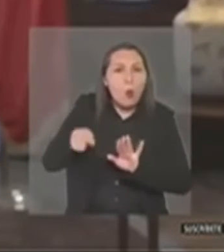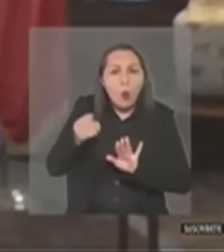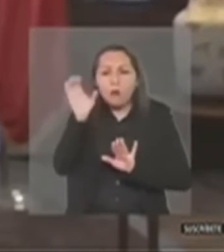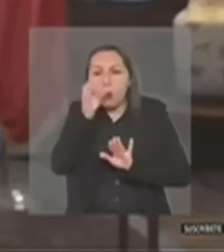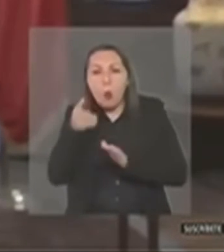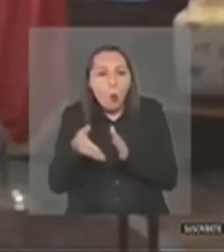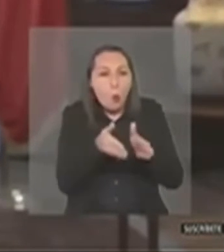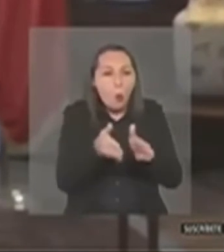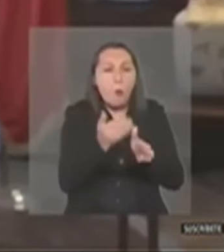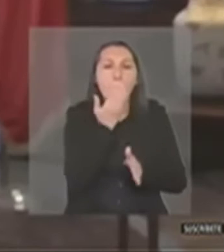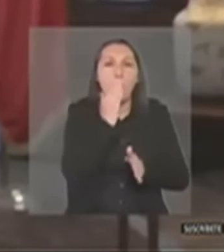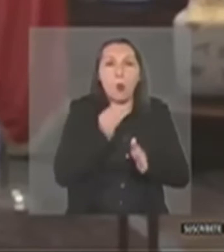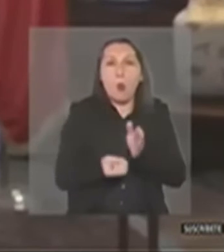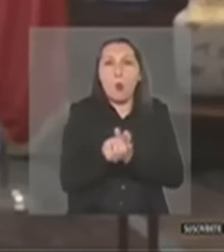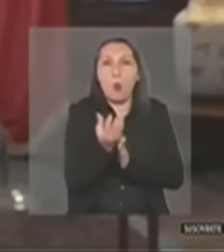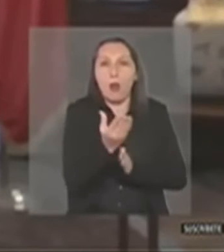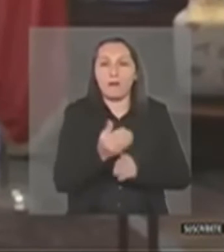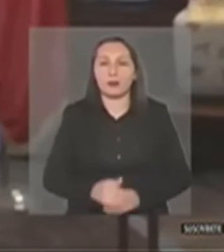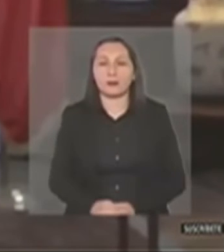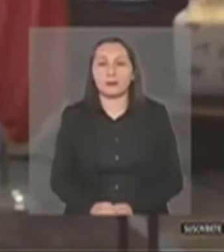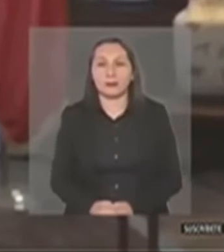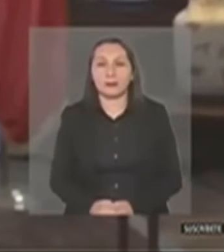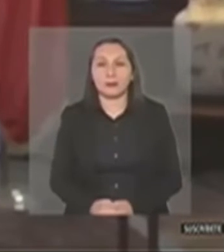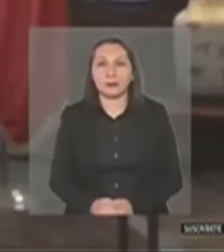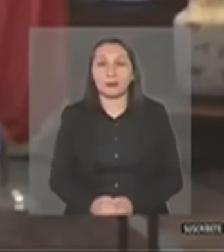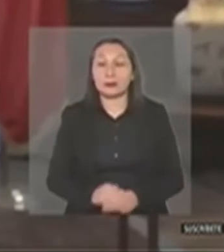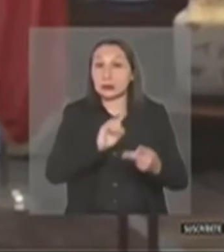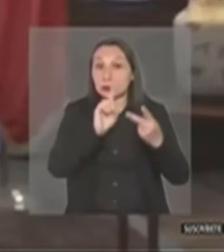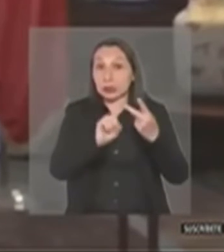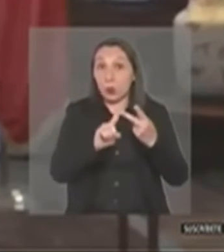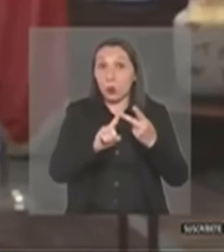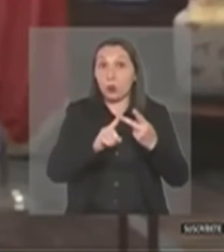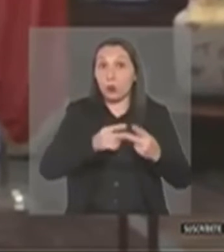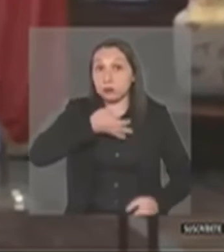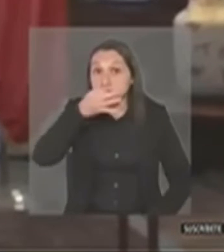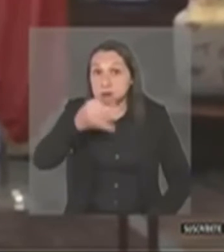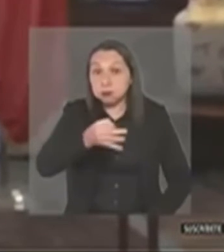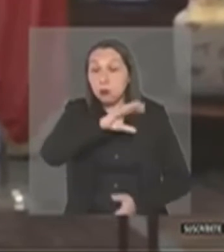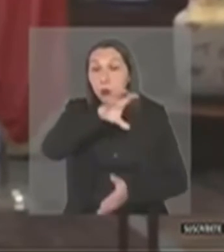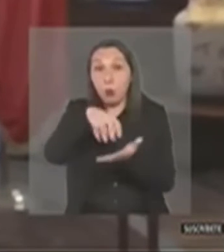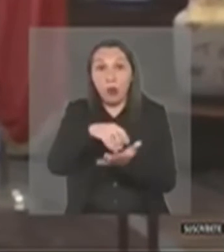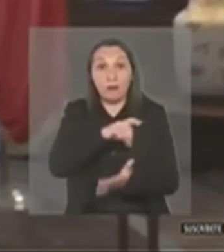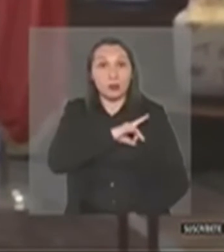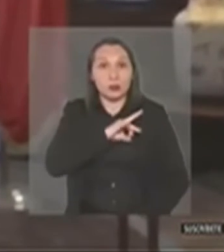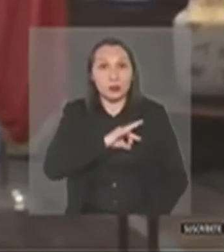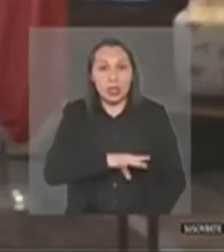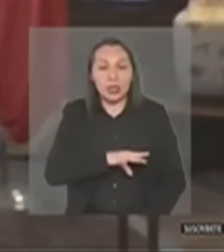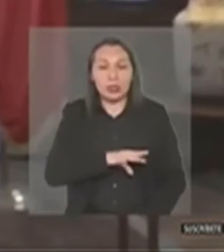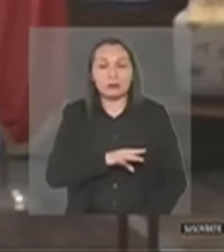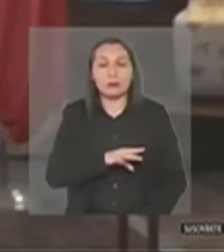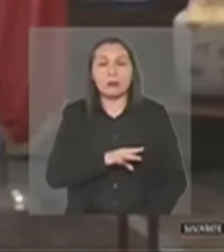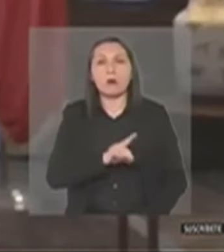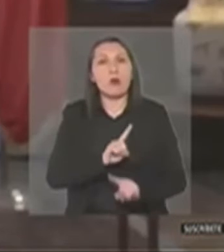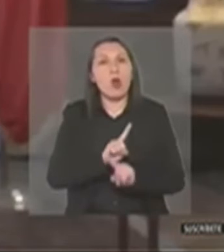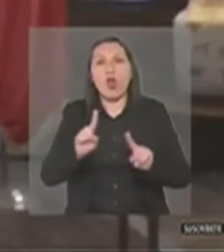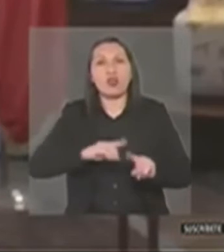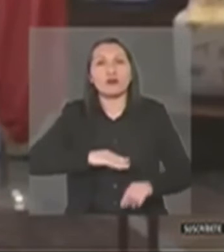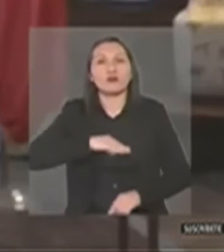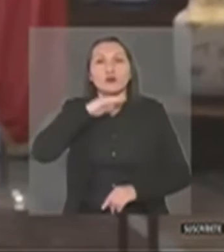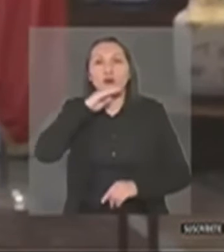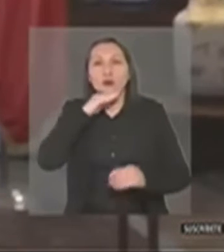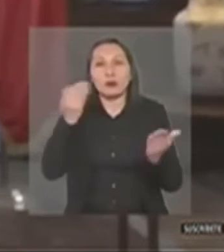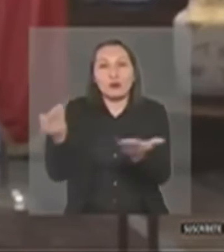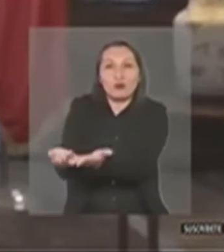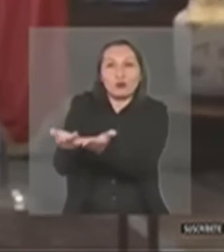80% constituida de izquierdista. Entonces, pero no, pero oye, ¿qué es lo que pasa, don Freddy? Entonces fue, ¿usted sabe qué fue lo que echó para atrás